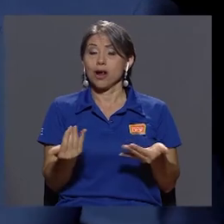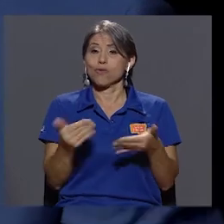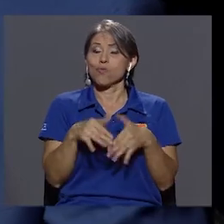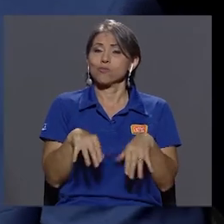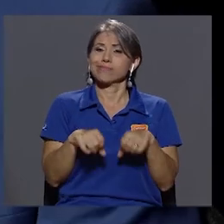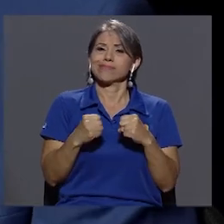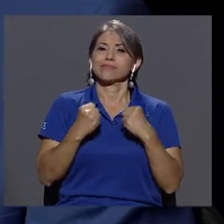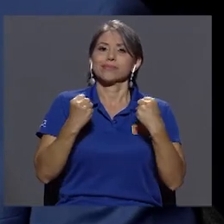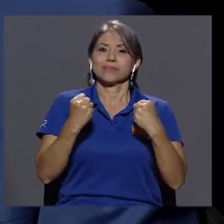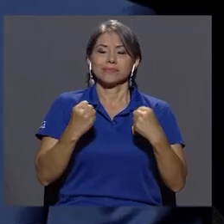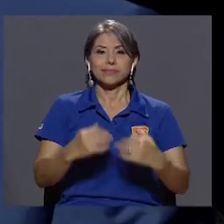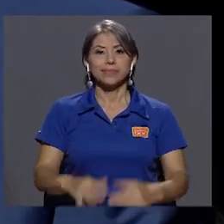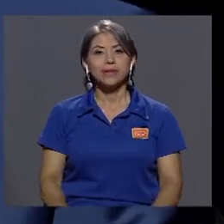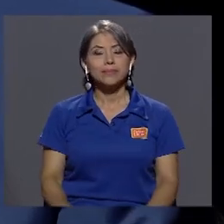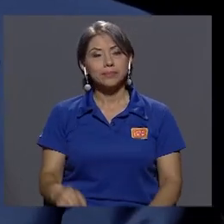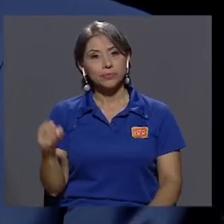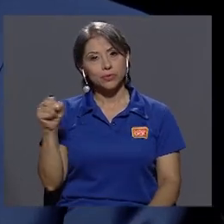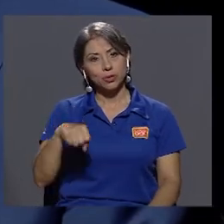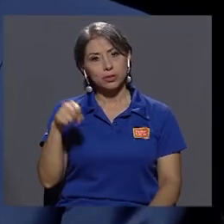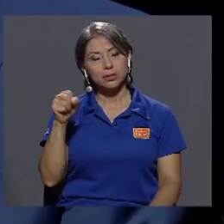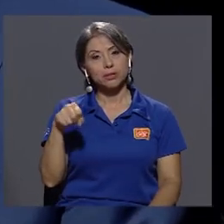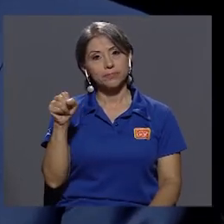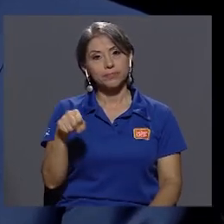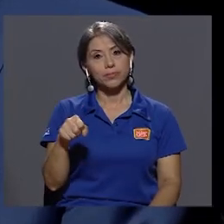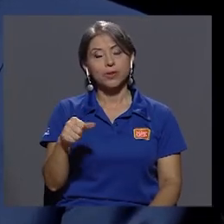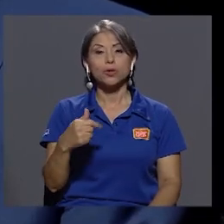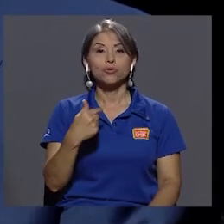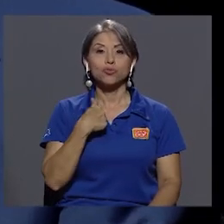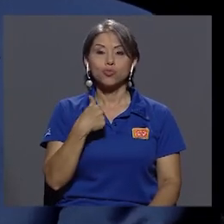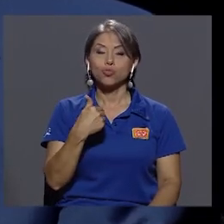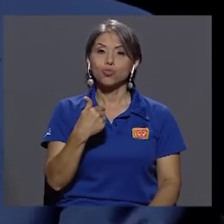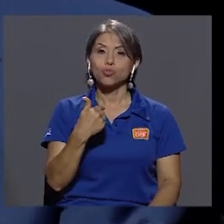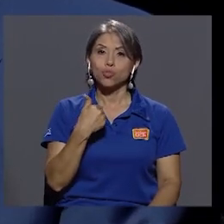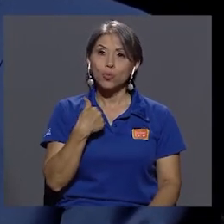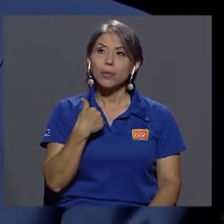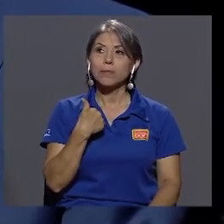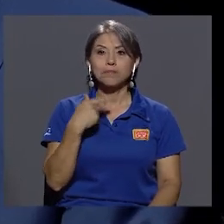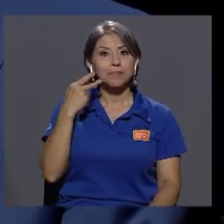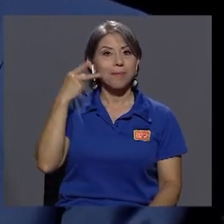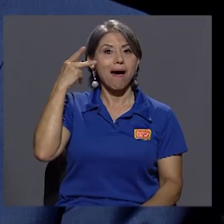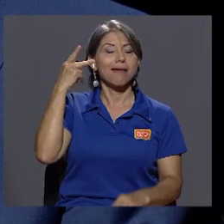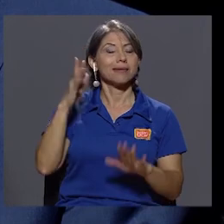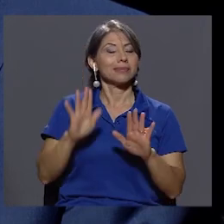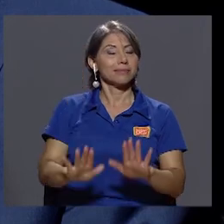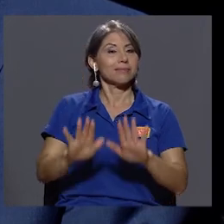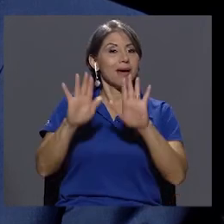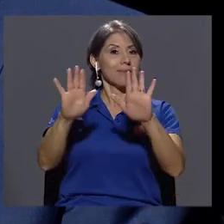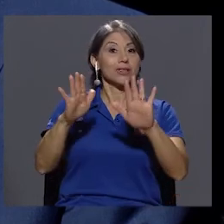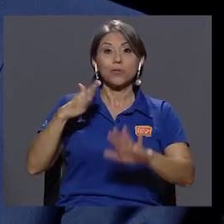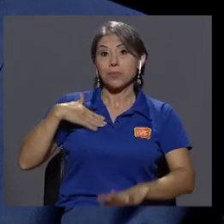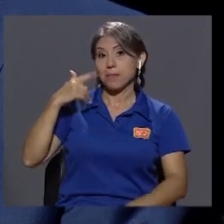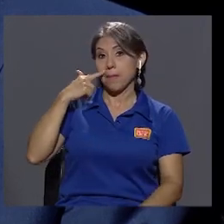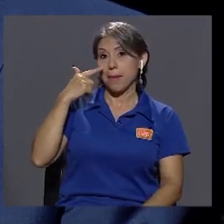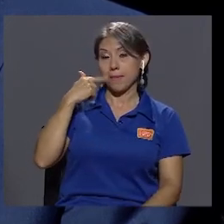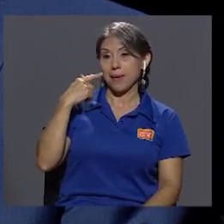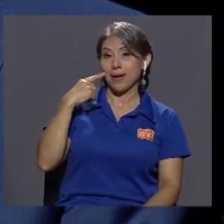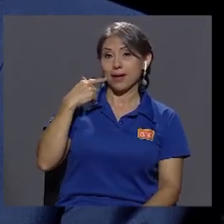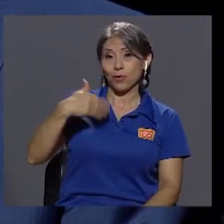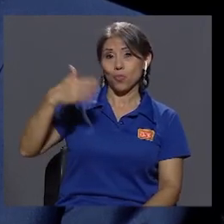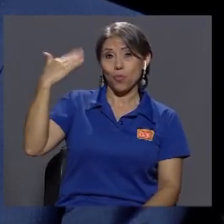bueno si yo tuve unos padres maravillosos y entonces mi papá me decía